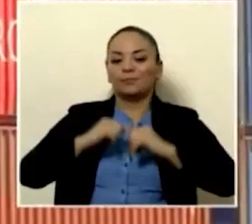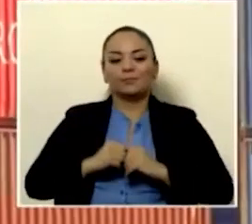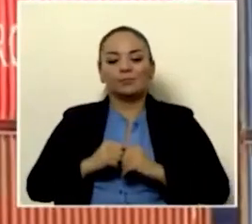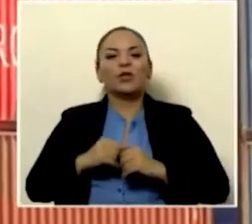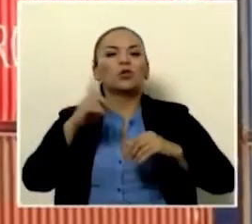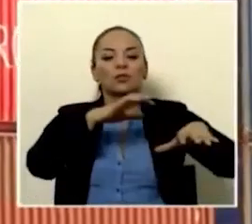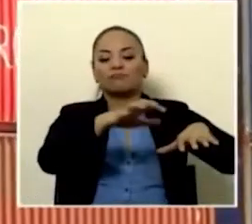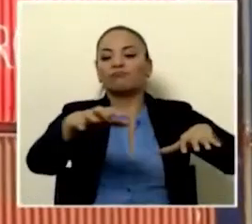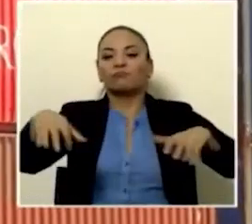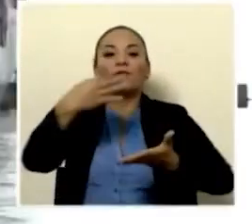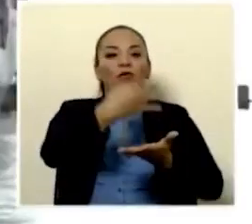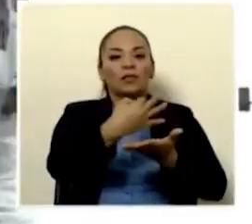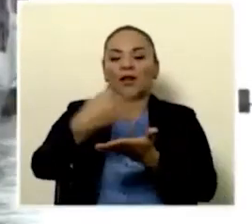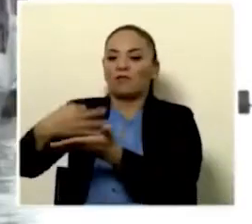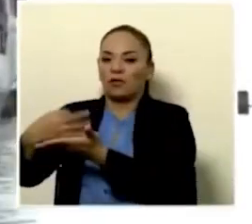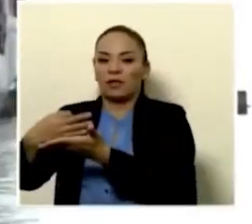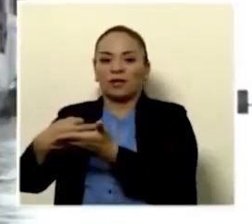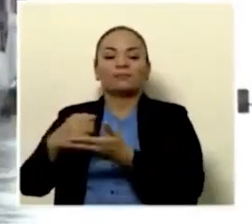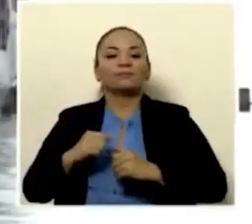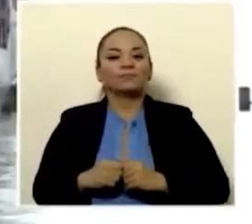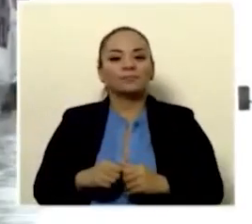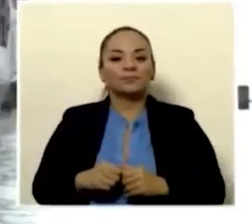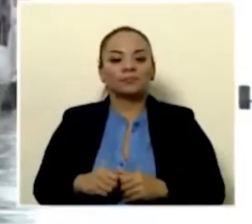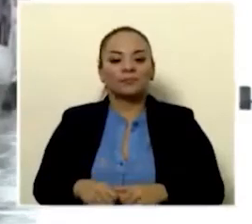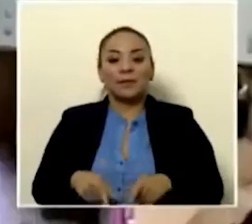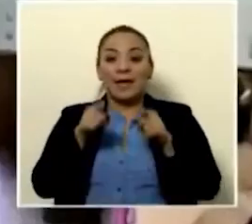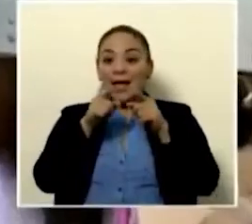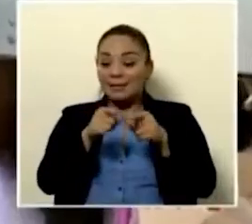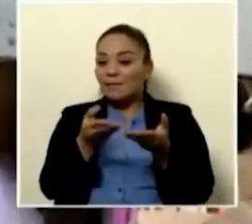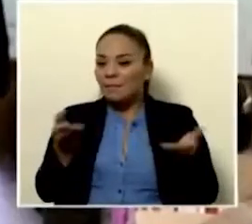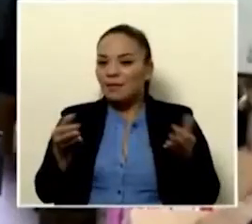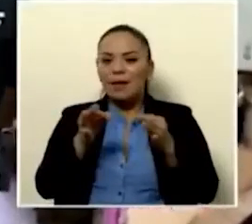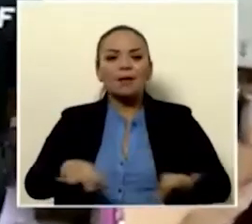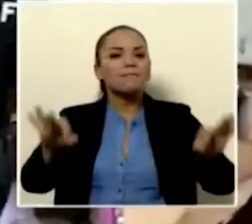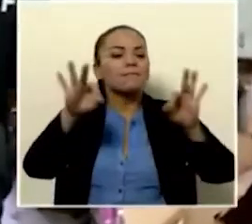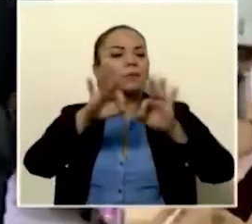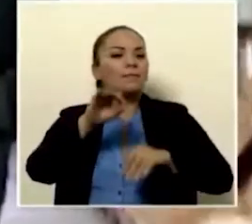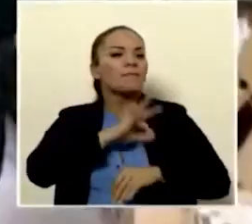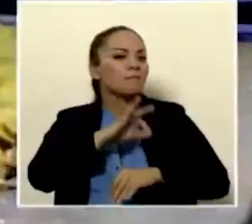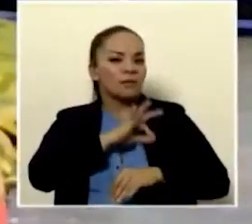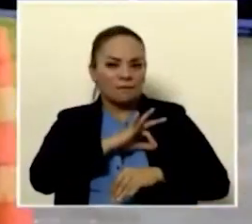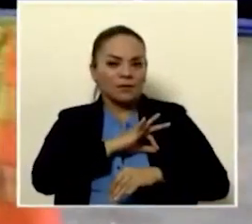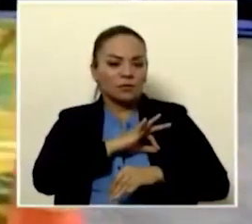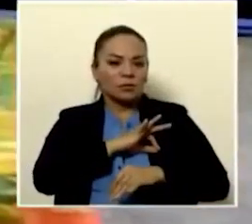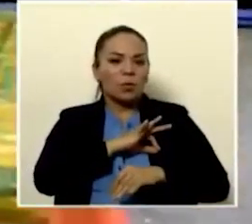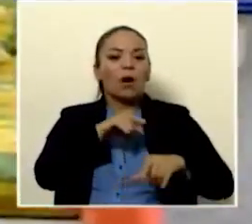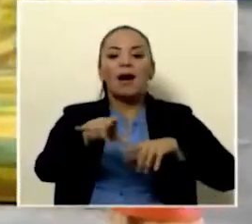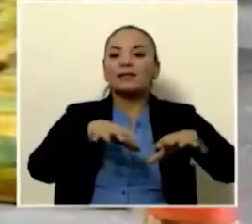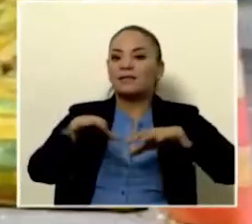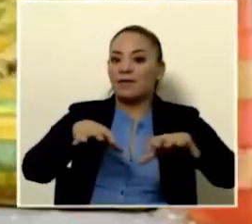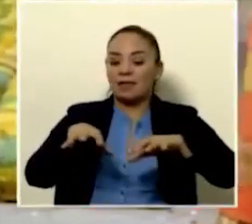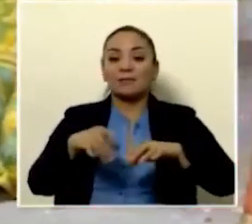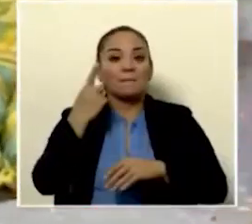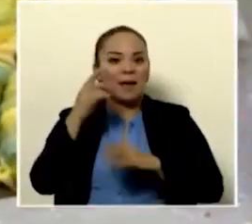todos los puntos fronterizos del país. Esta herramienta tendrá un impacto directo e inmediato en actividades